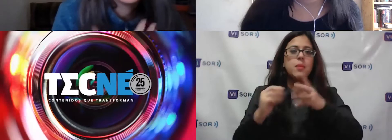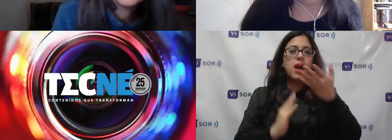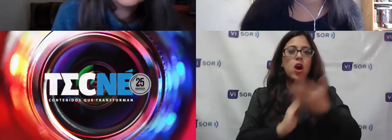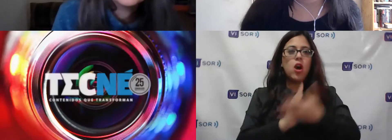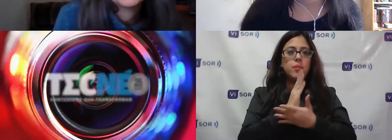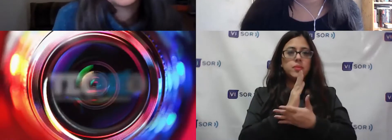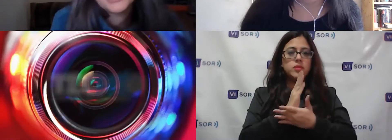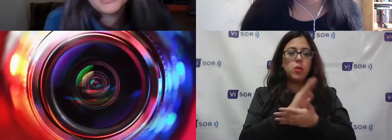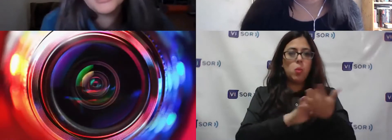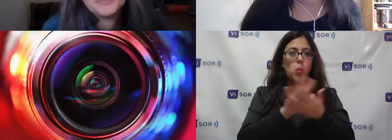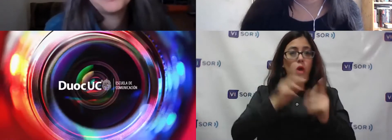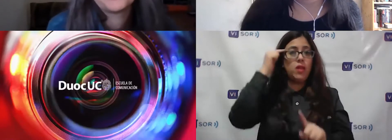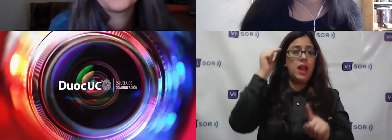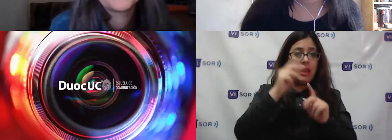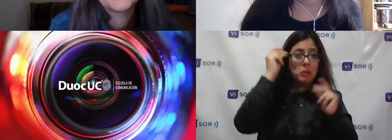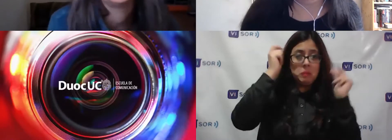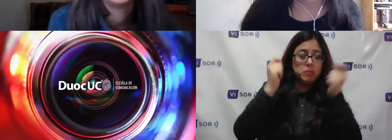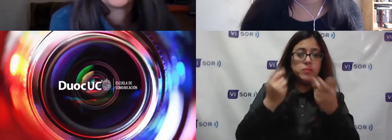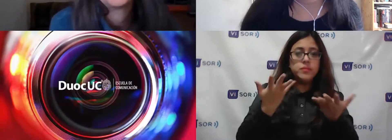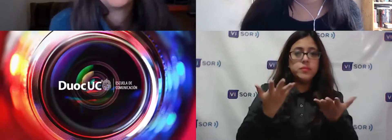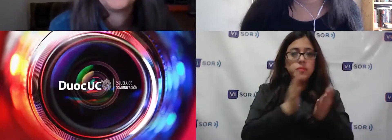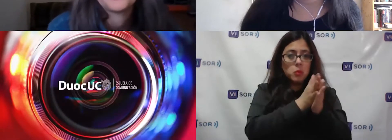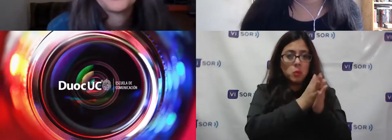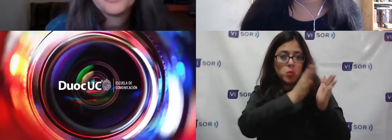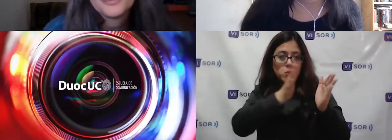la idea hasta la exhibición